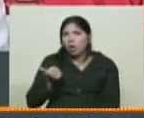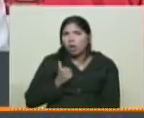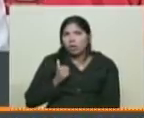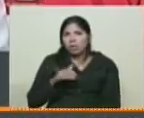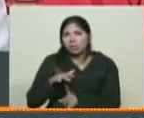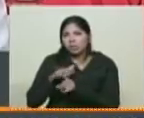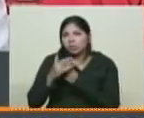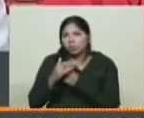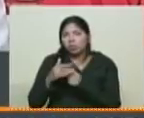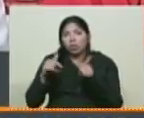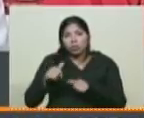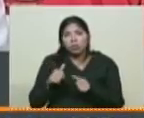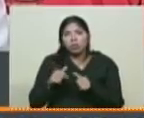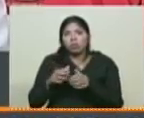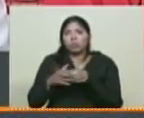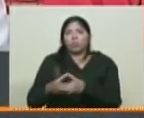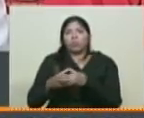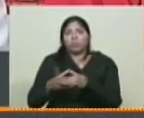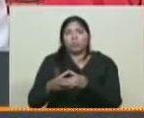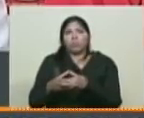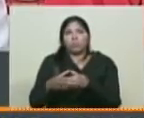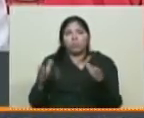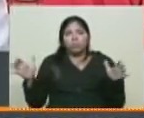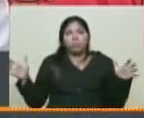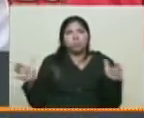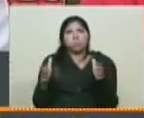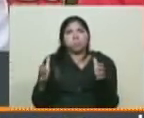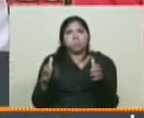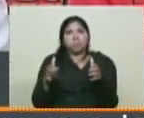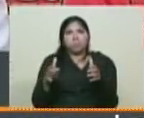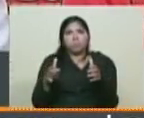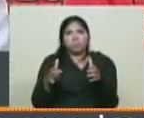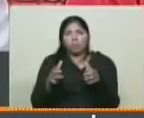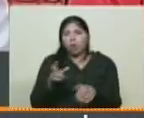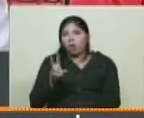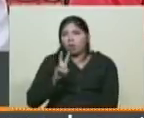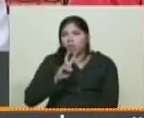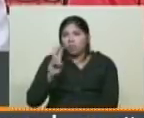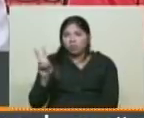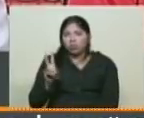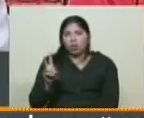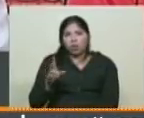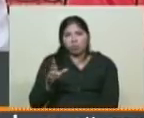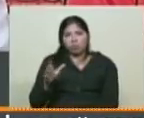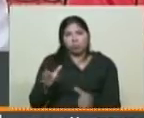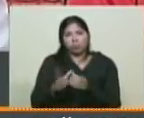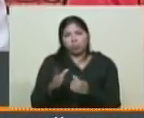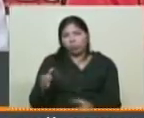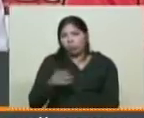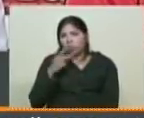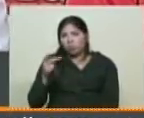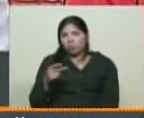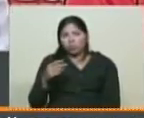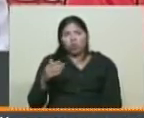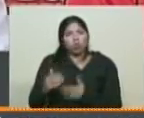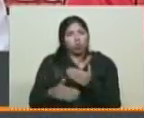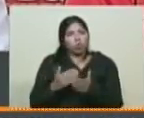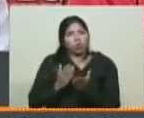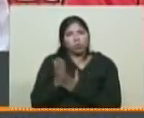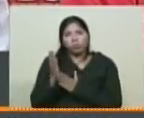2018, el Gran Pueblo Patriótico será nuevamente el gran bloque victorioso, histórico, que seguirá dándole victorias a la